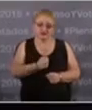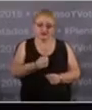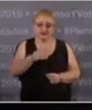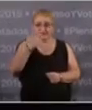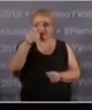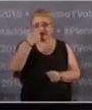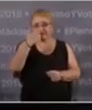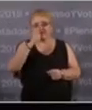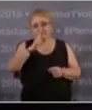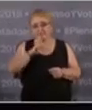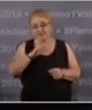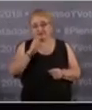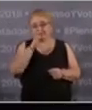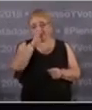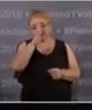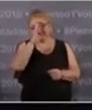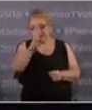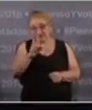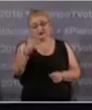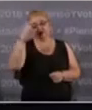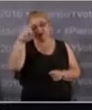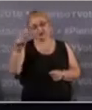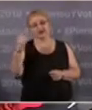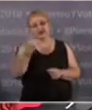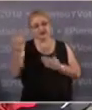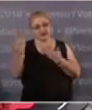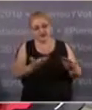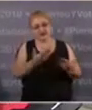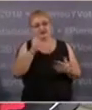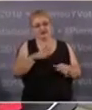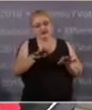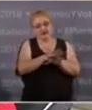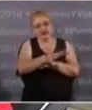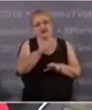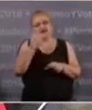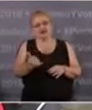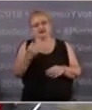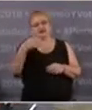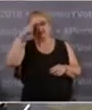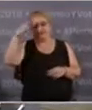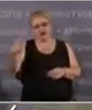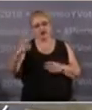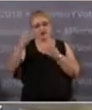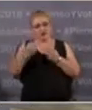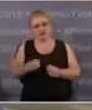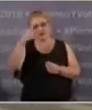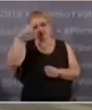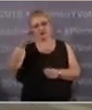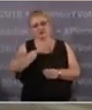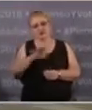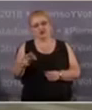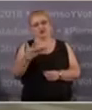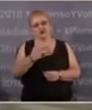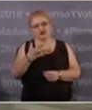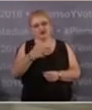es llegar a acuerdos y que ese acuerdo tiene que ser en transición y en enfoque a lo que México ocupa para poder tener paz social. El